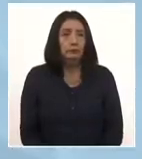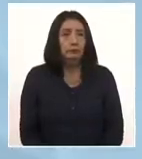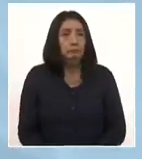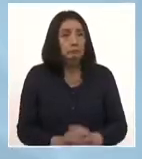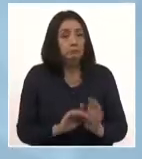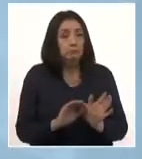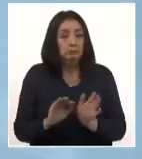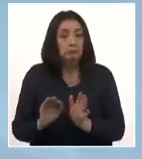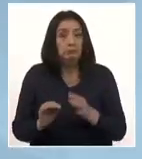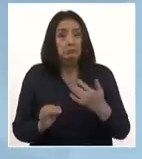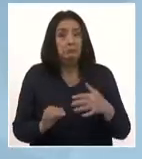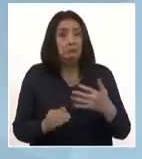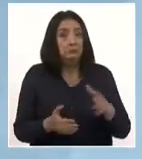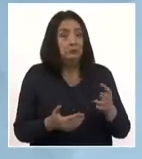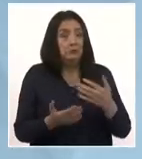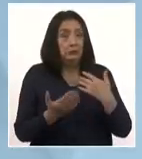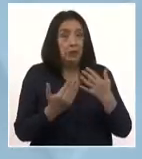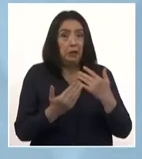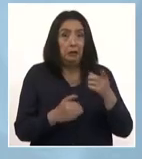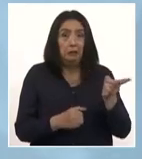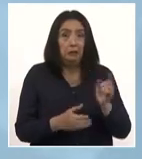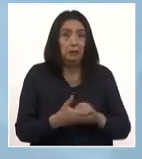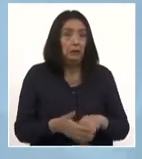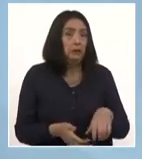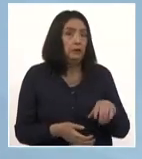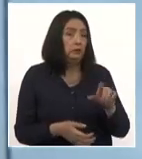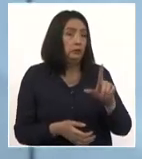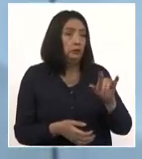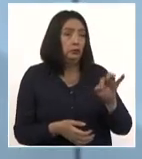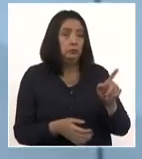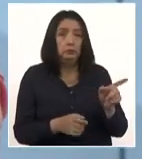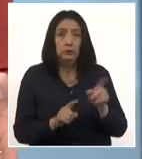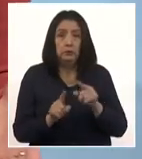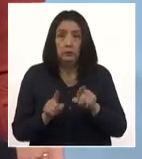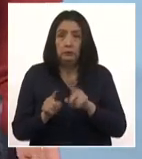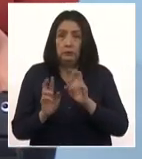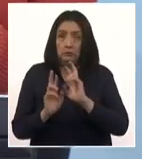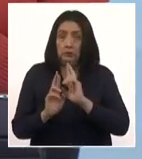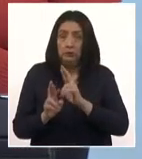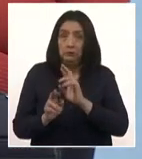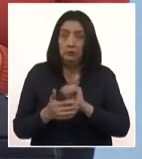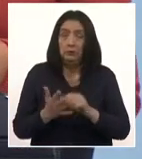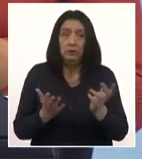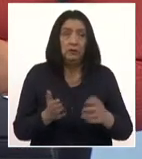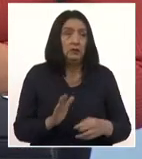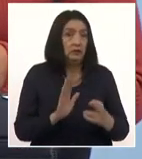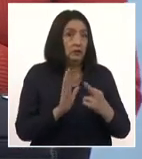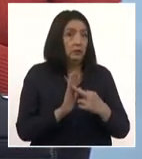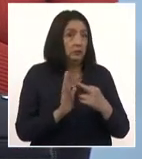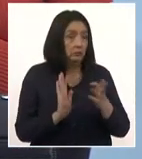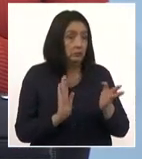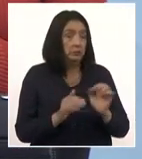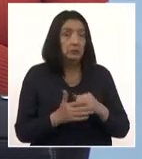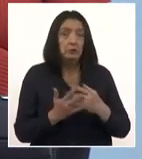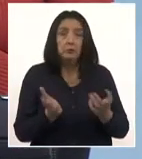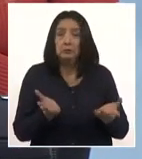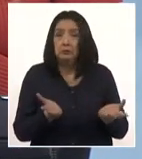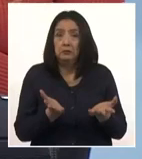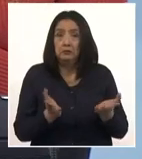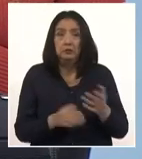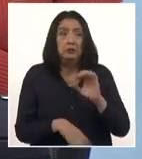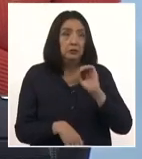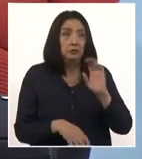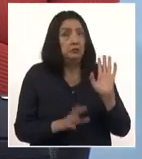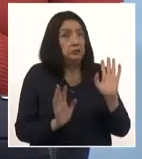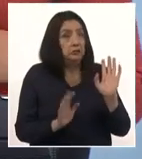Bueno, tras la polémica por las declaraciones de López Aliaga, hubo también una respuesta desde Renovación Popular, desde donde